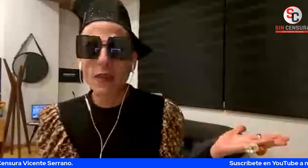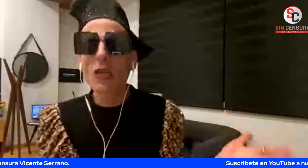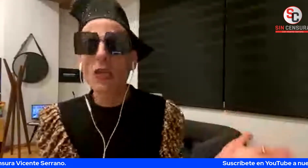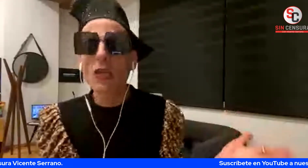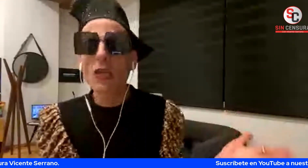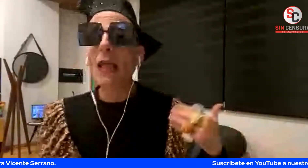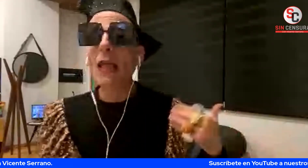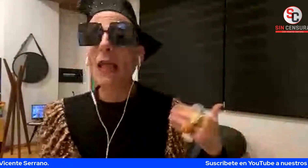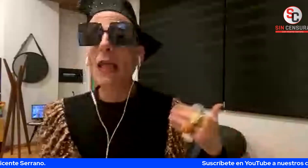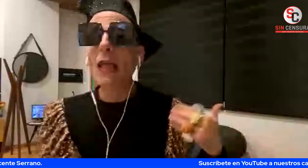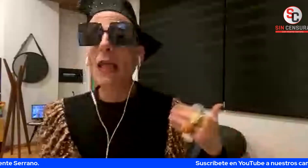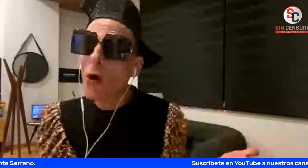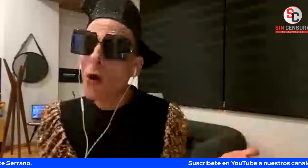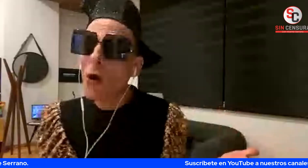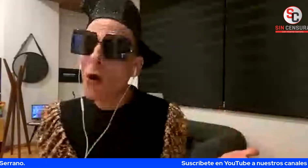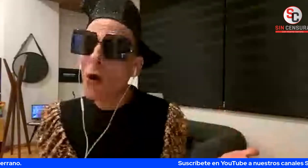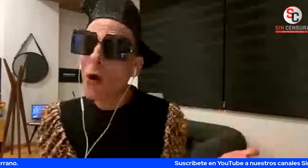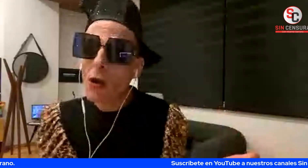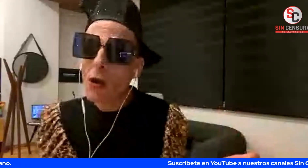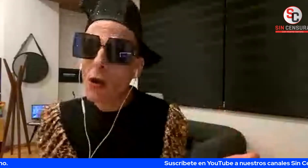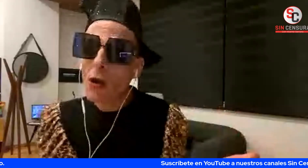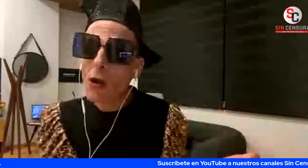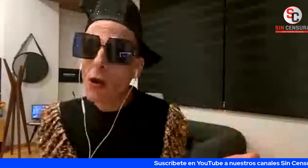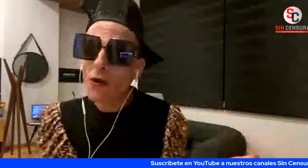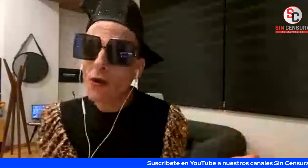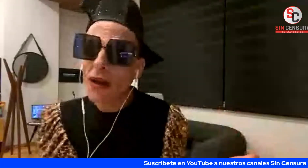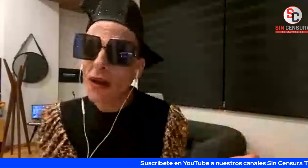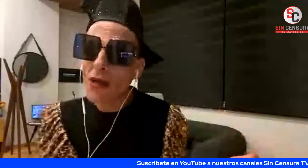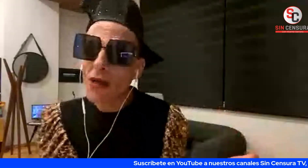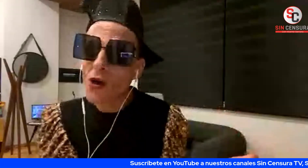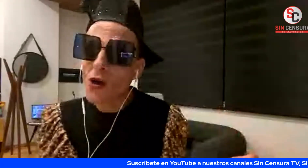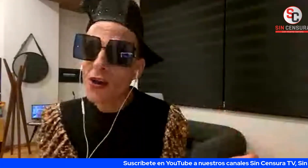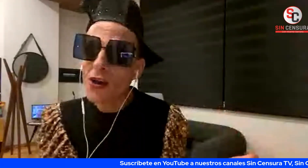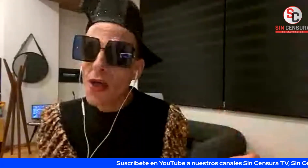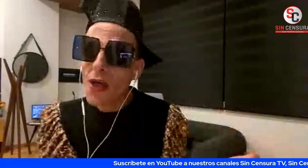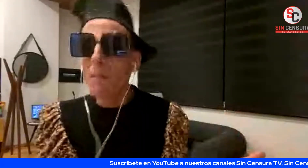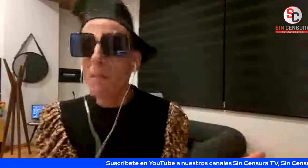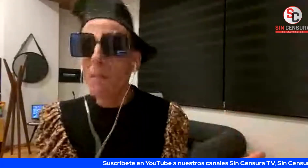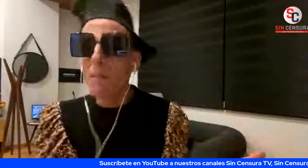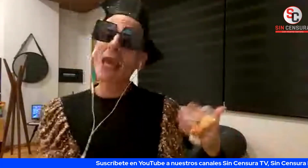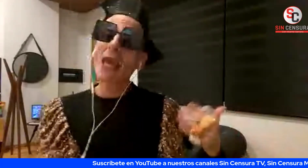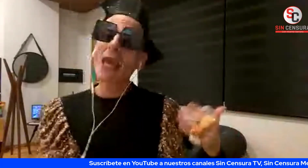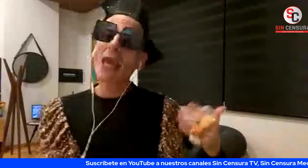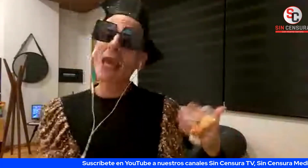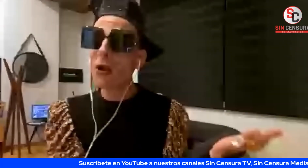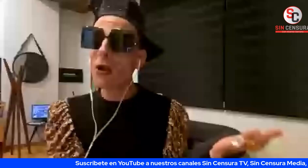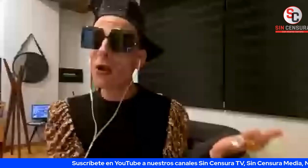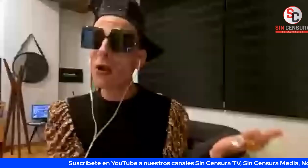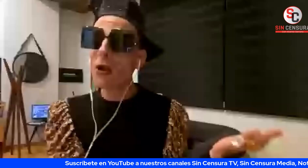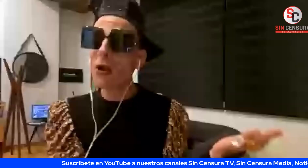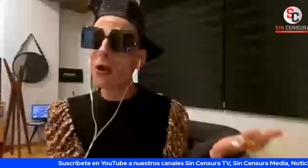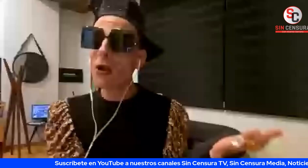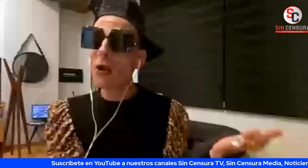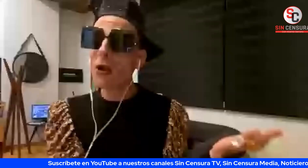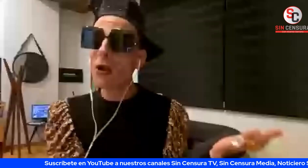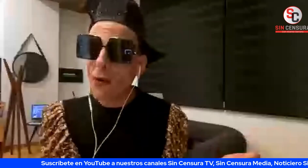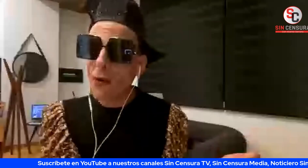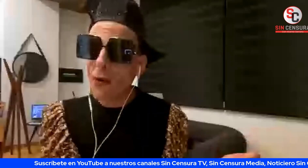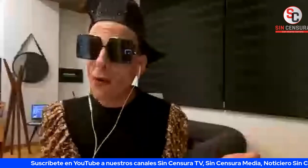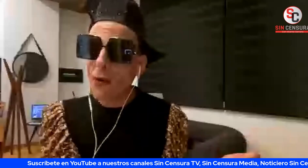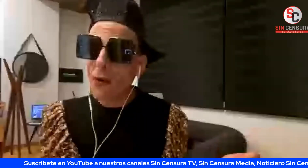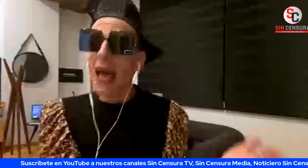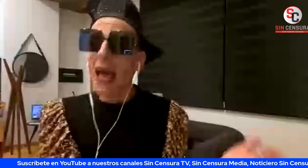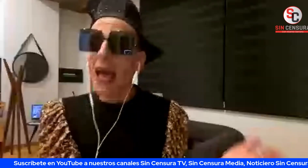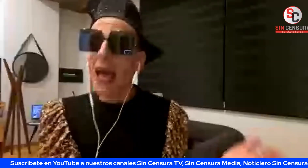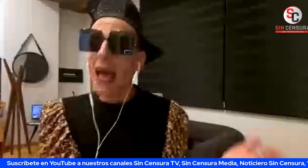y tantos, pero también cómo le hace Andrés Manuel para tener récord en recaudación, pero también cómo le hace Andrés Manuel para